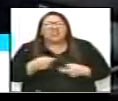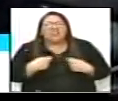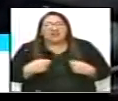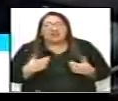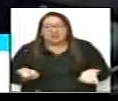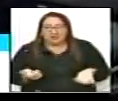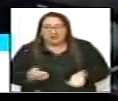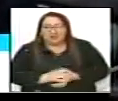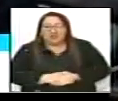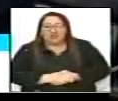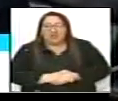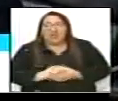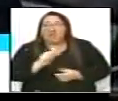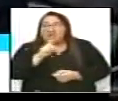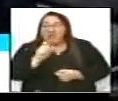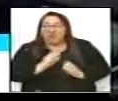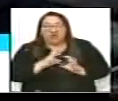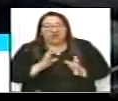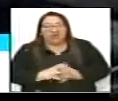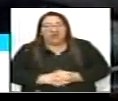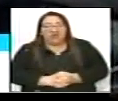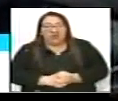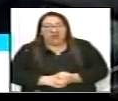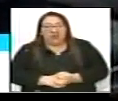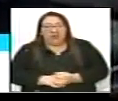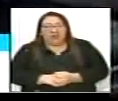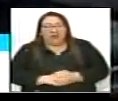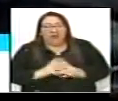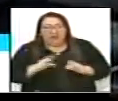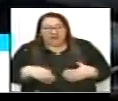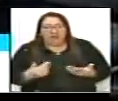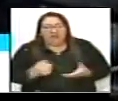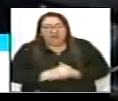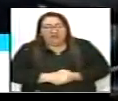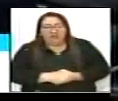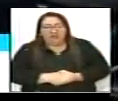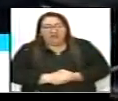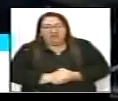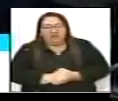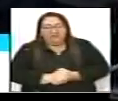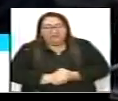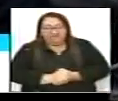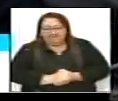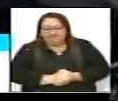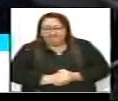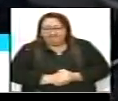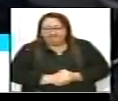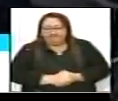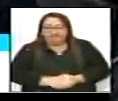gastando. Pregunta puntual para Autodema.